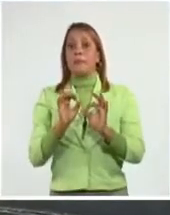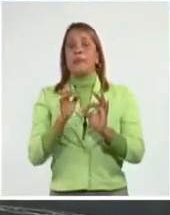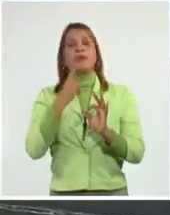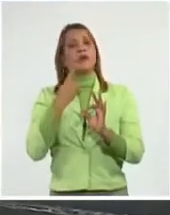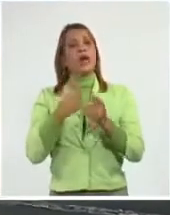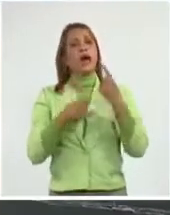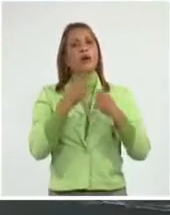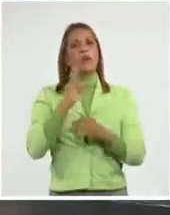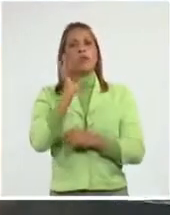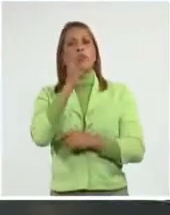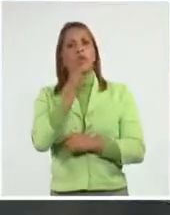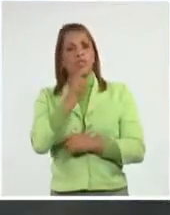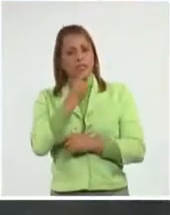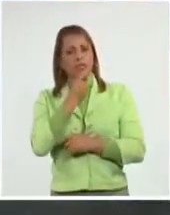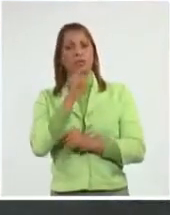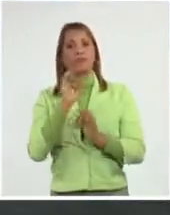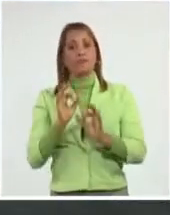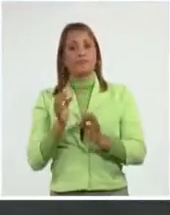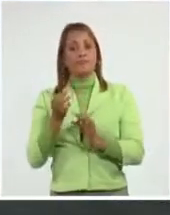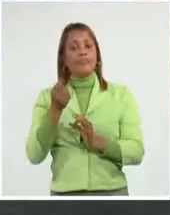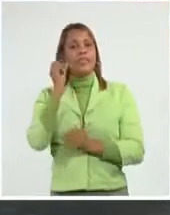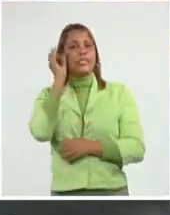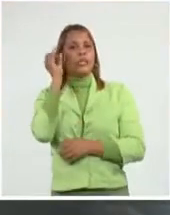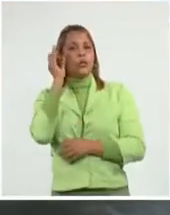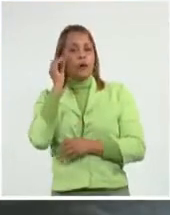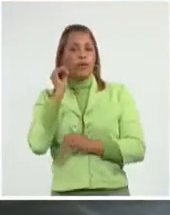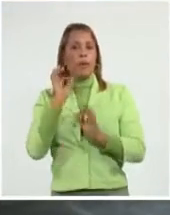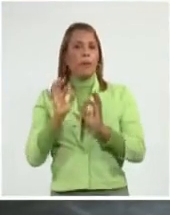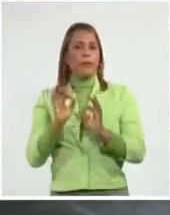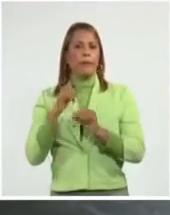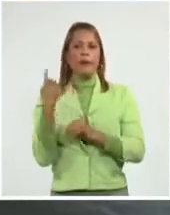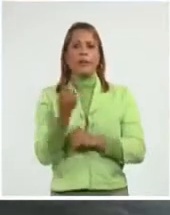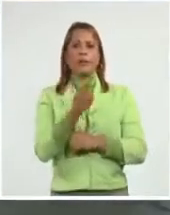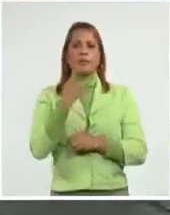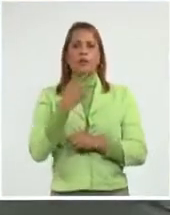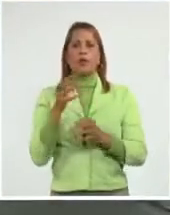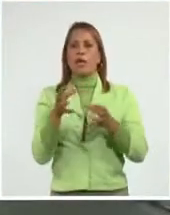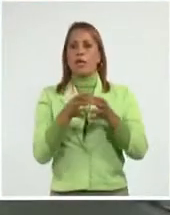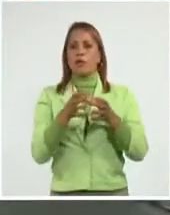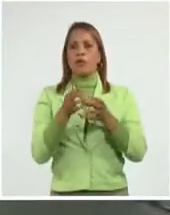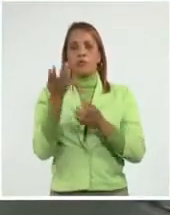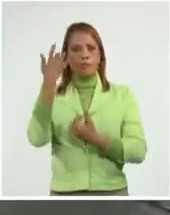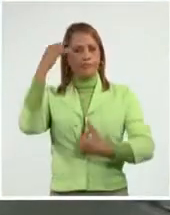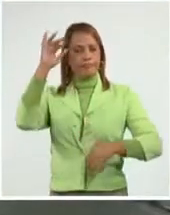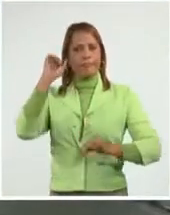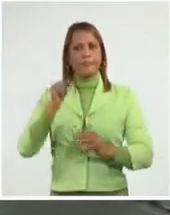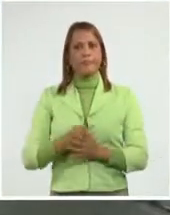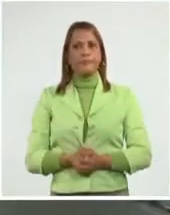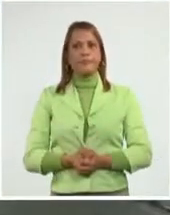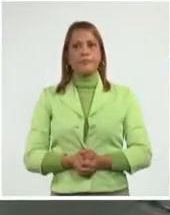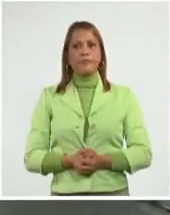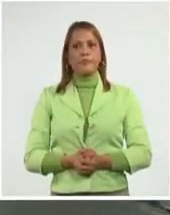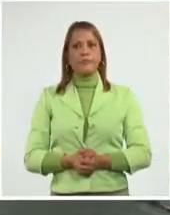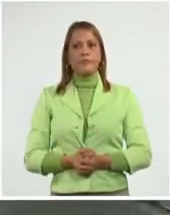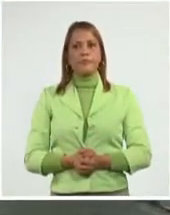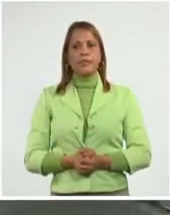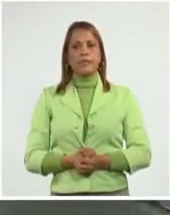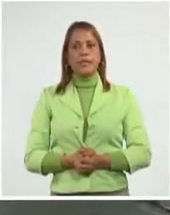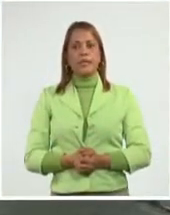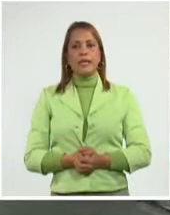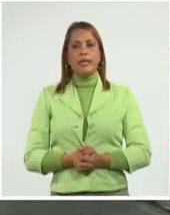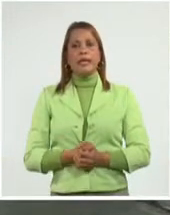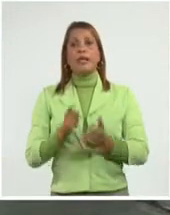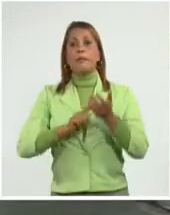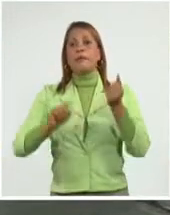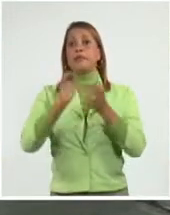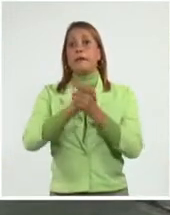fresco y innovador, en cierto modo, para nuestra compañía. Me estreno en el Teatro Sauto de Matanzas,